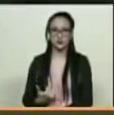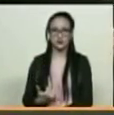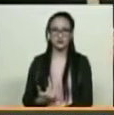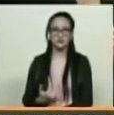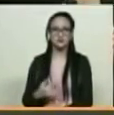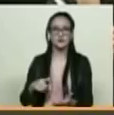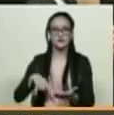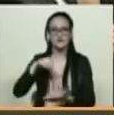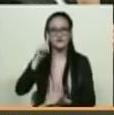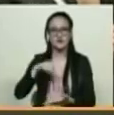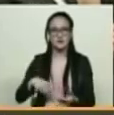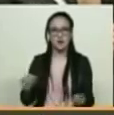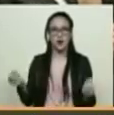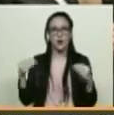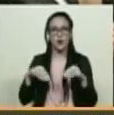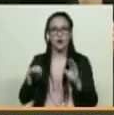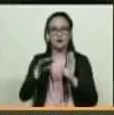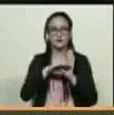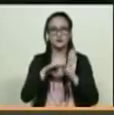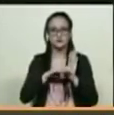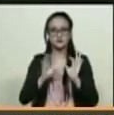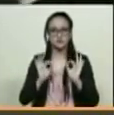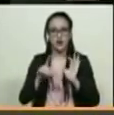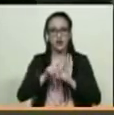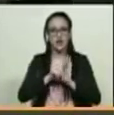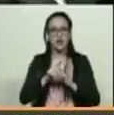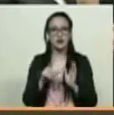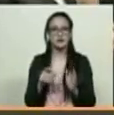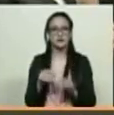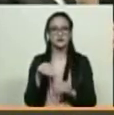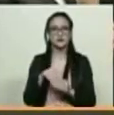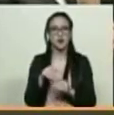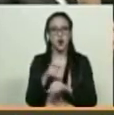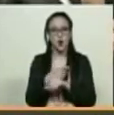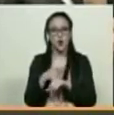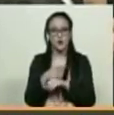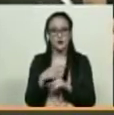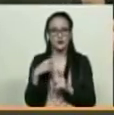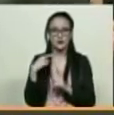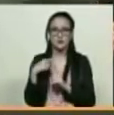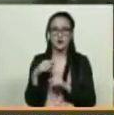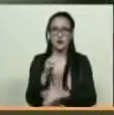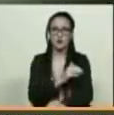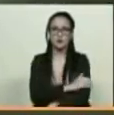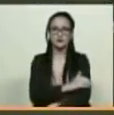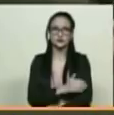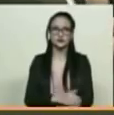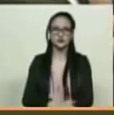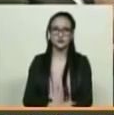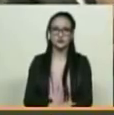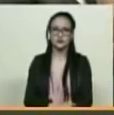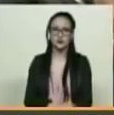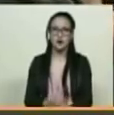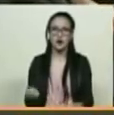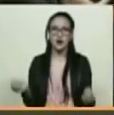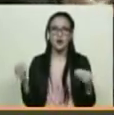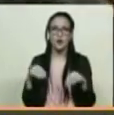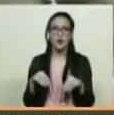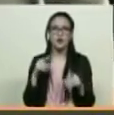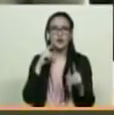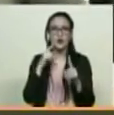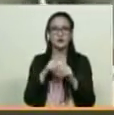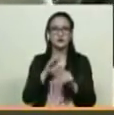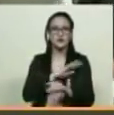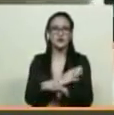la firma de un acuerdo de garantías electorales entre el gobierno venezolano y la oposición. Este acuerdo tiene como objetivo